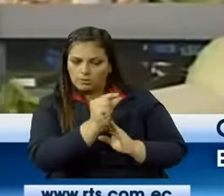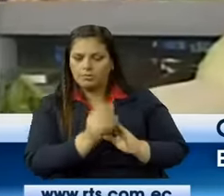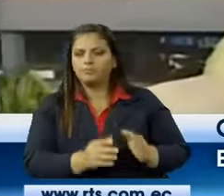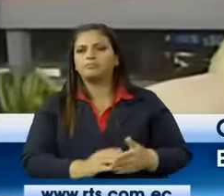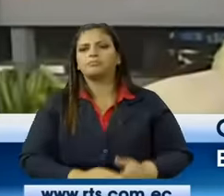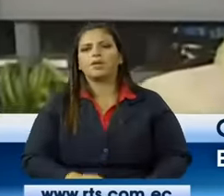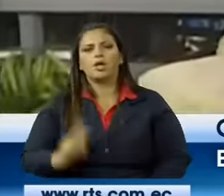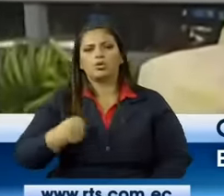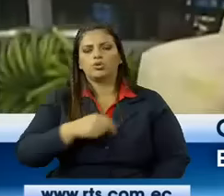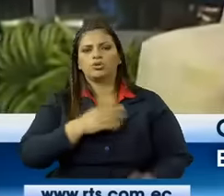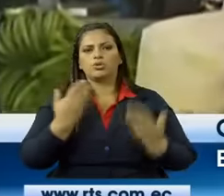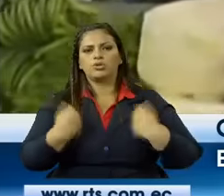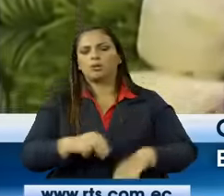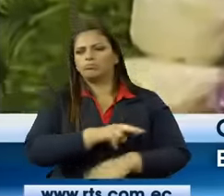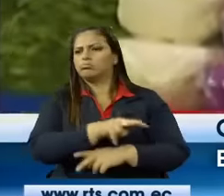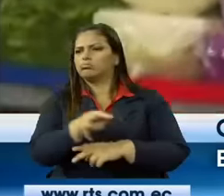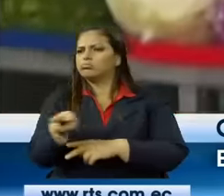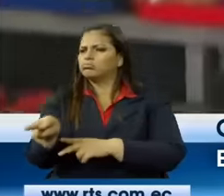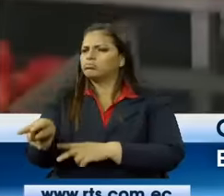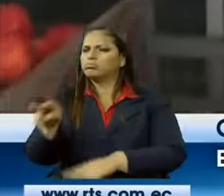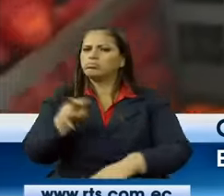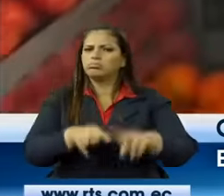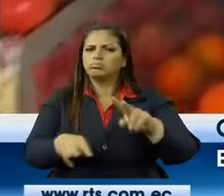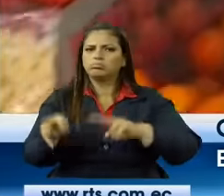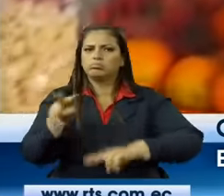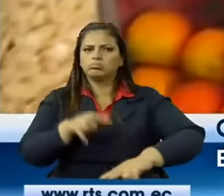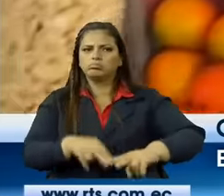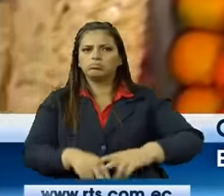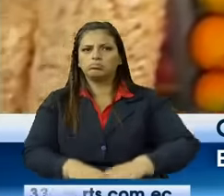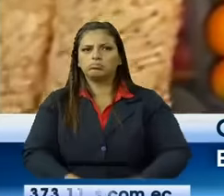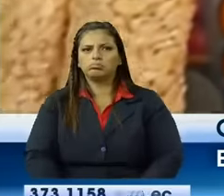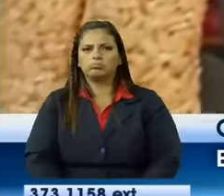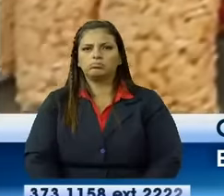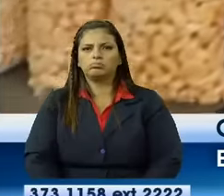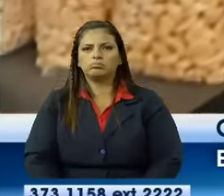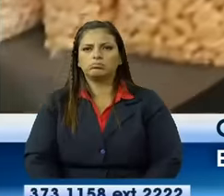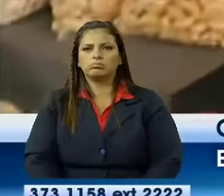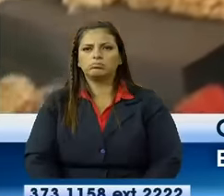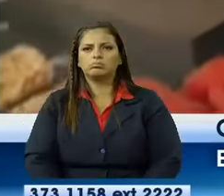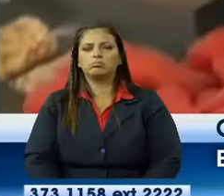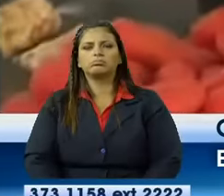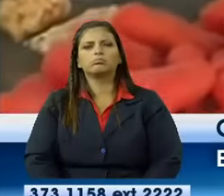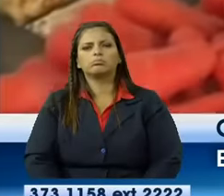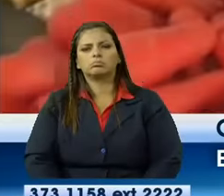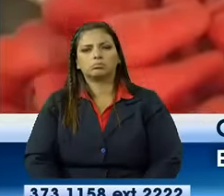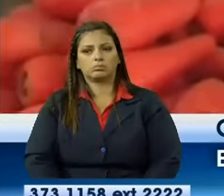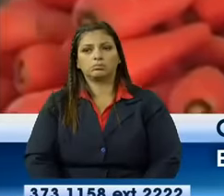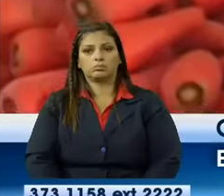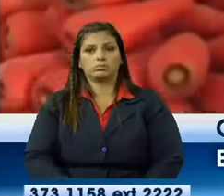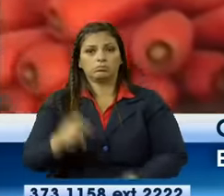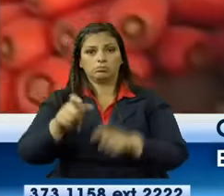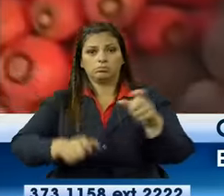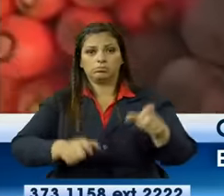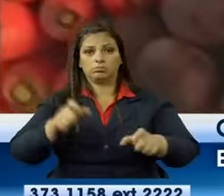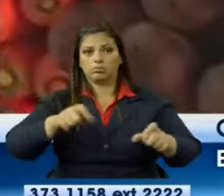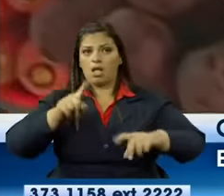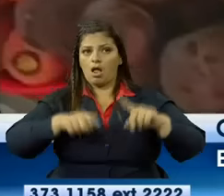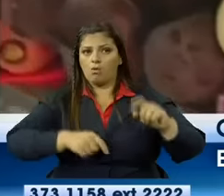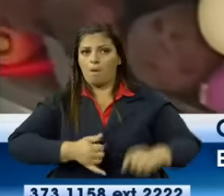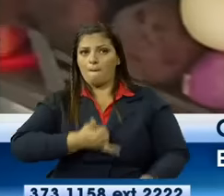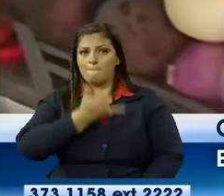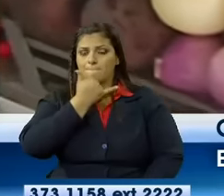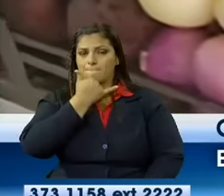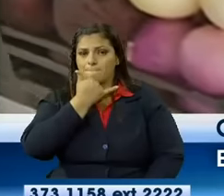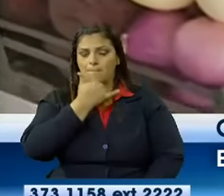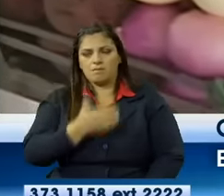hemos barrido y hemos peinado el tema del mercado de Sauces 9. Hemos encontrado algunas anomalías. Por ejemplo. Hemos encontrado que,